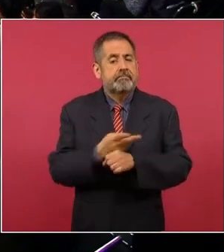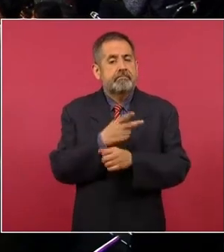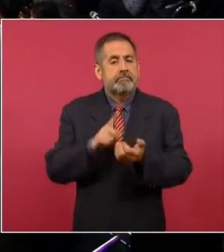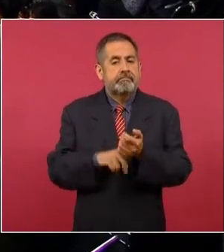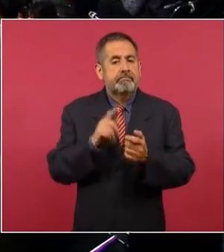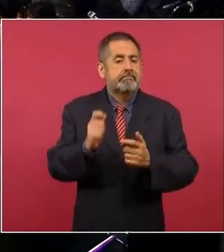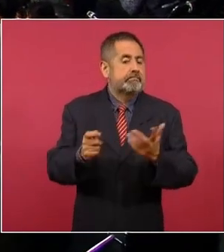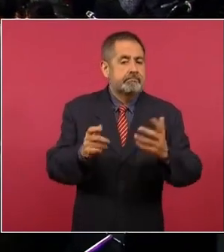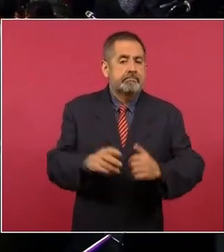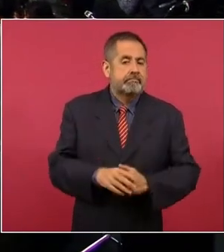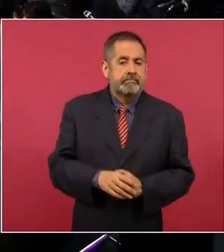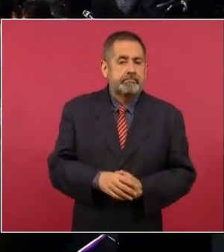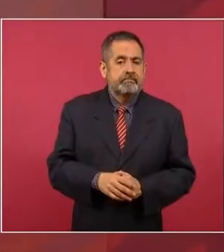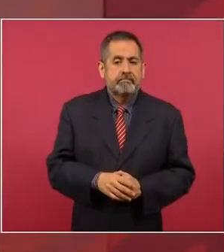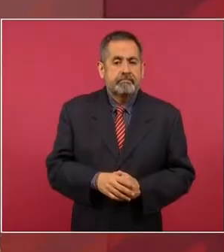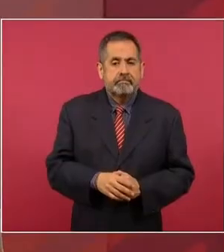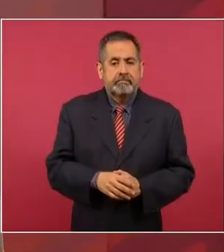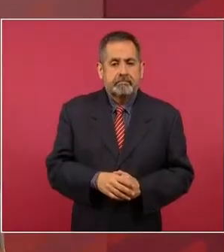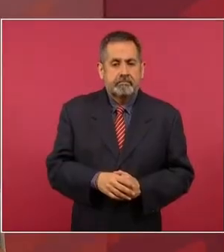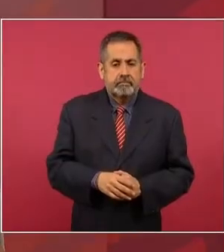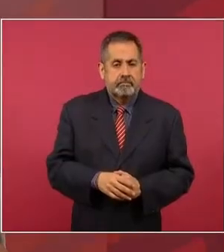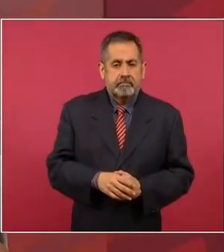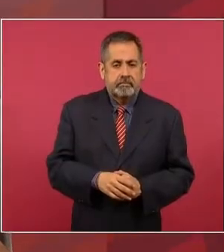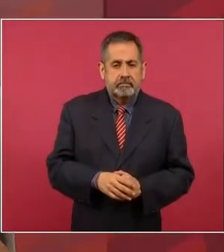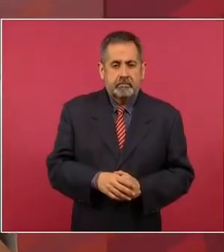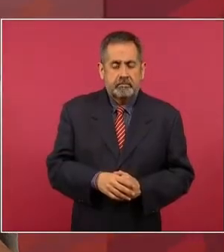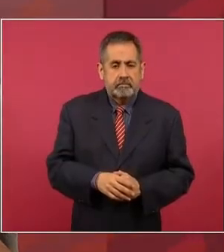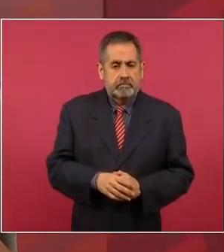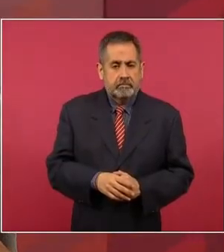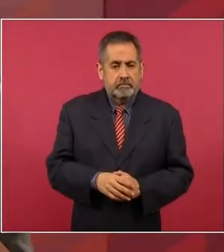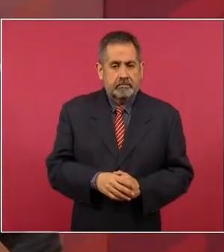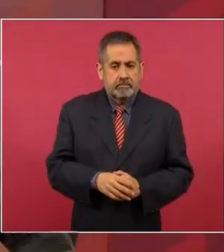quien